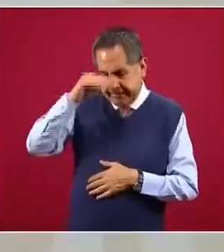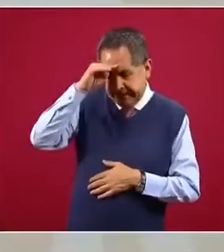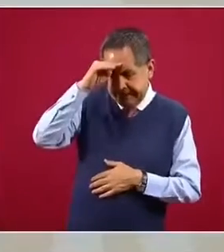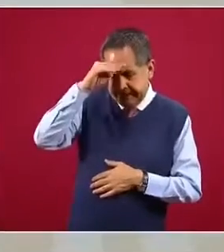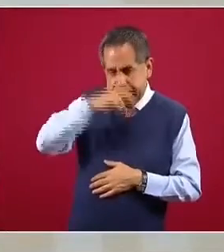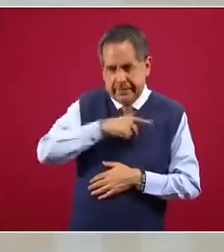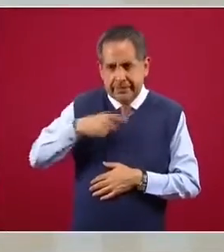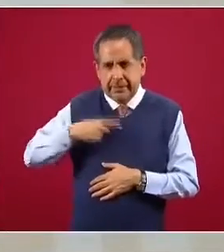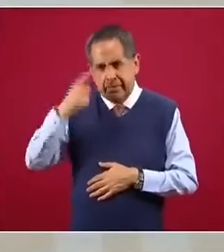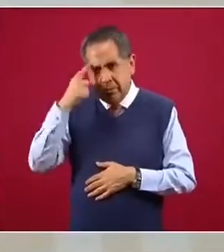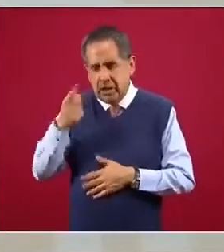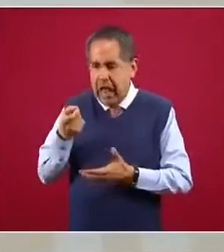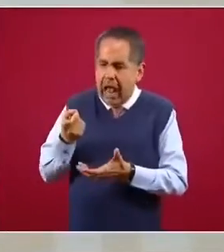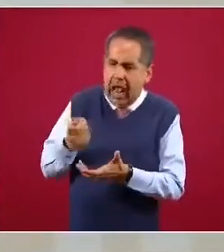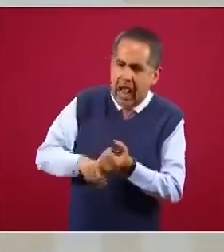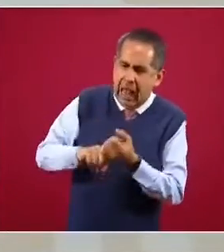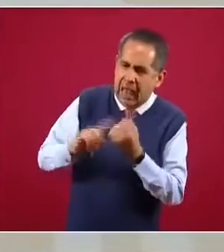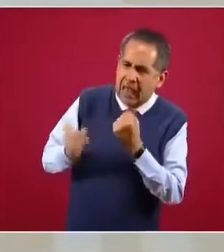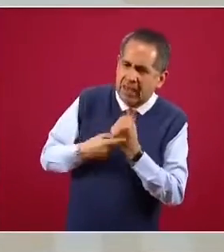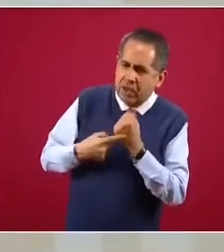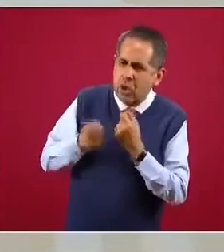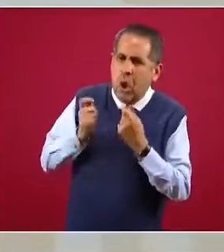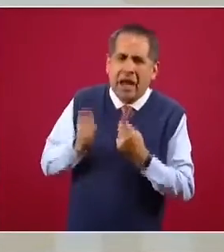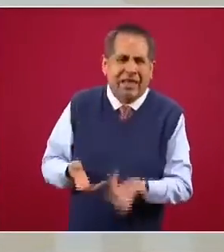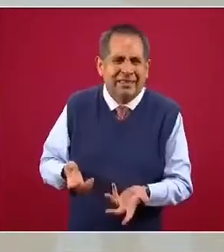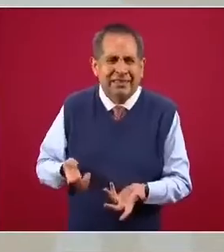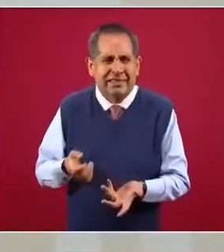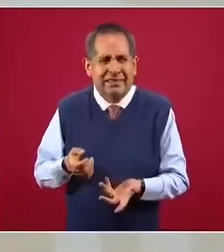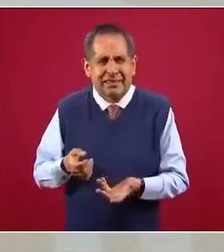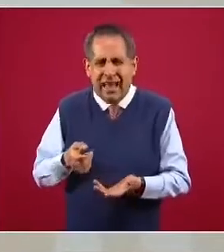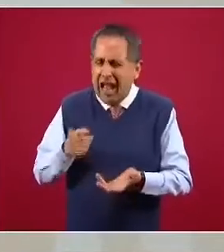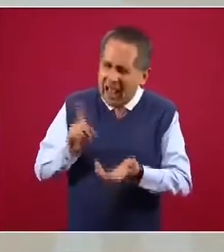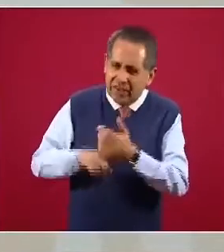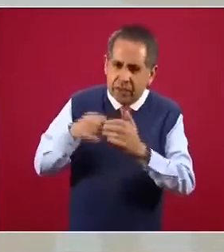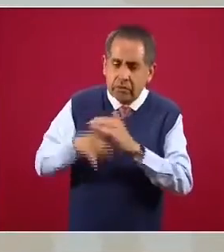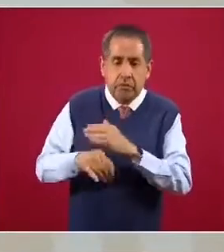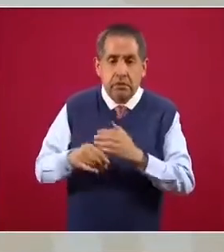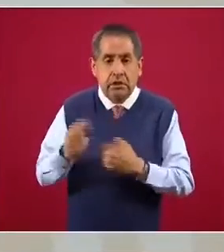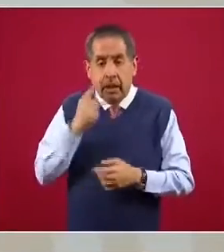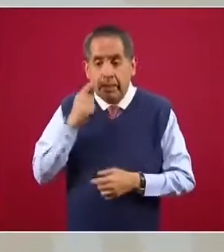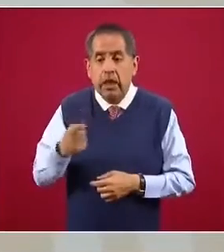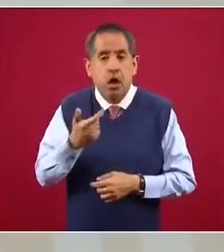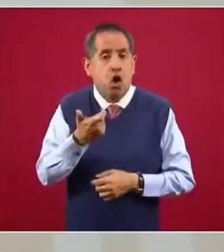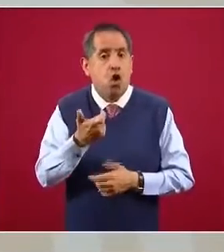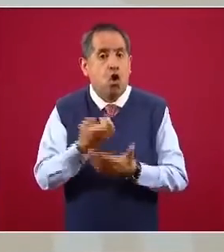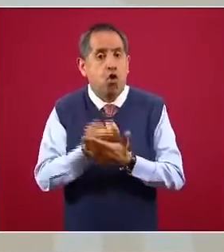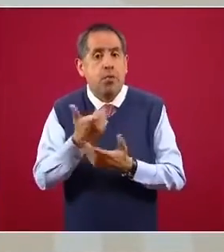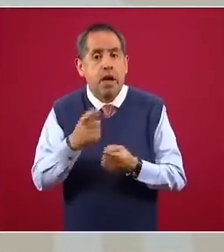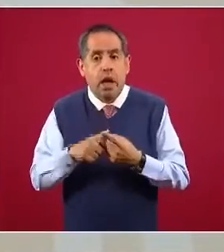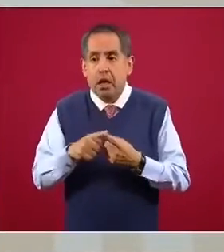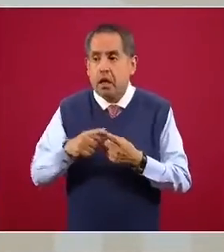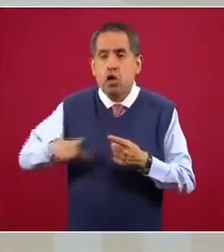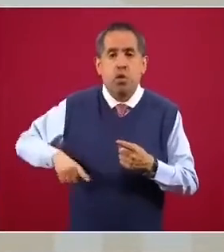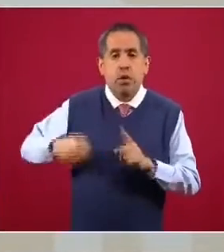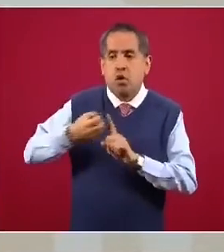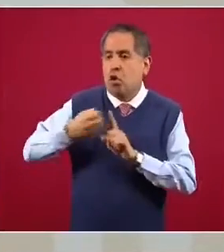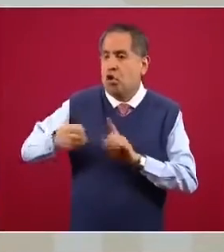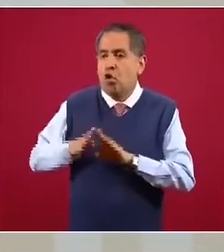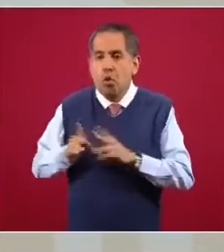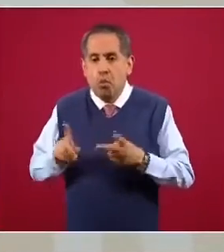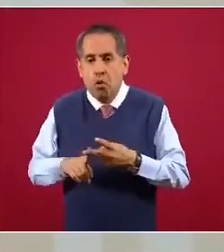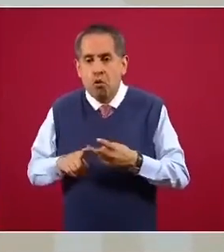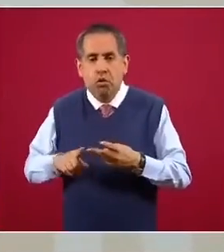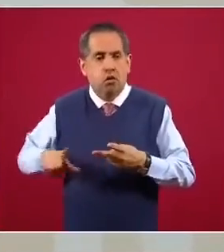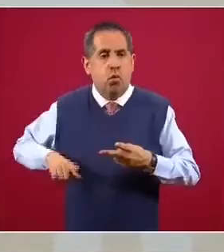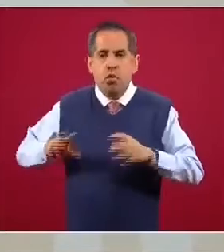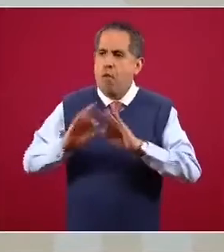entrar a los elementos estructurales. ¿A qué le llamamos elementos estructurales? A la economía, a la forma de organización del gobierno, al